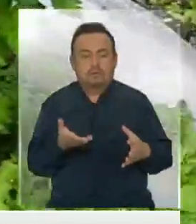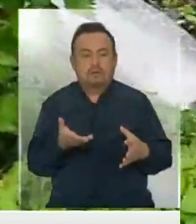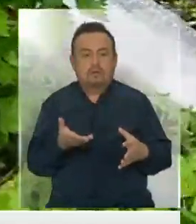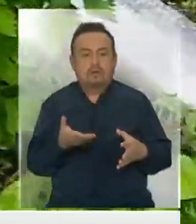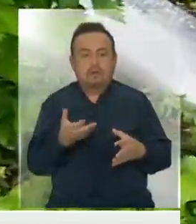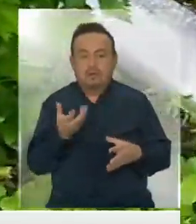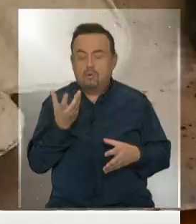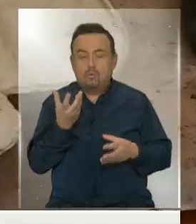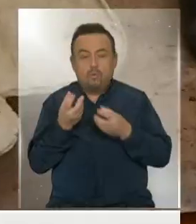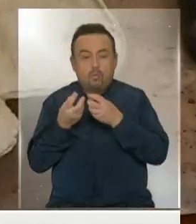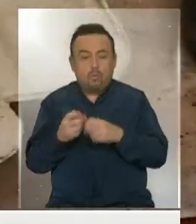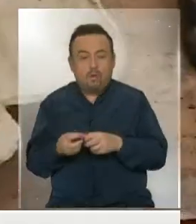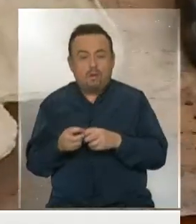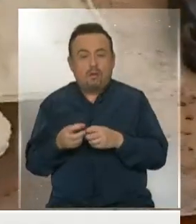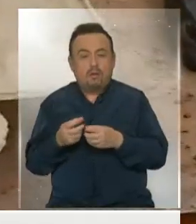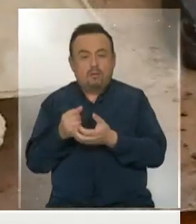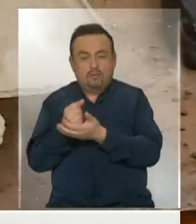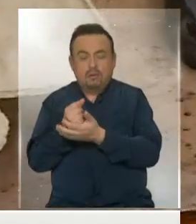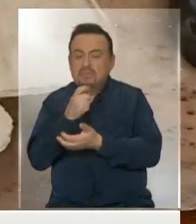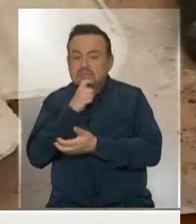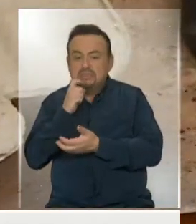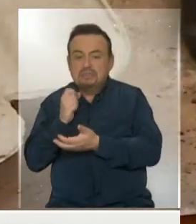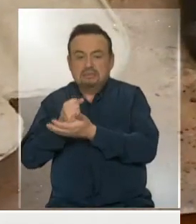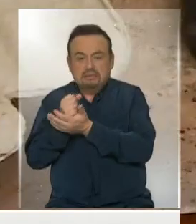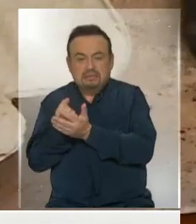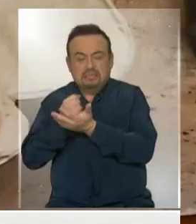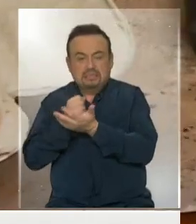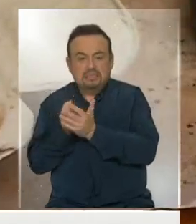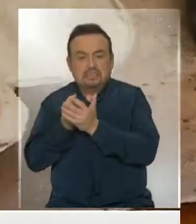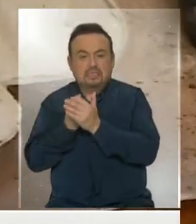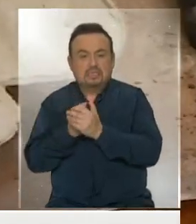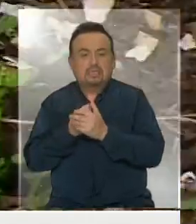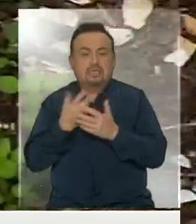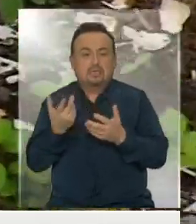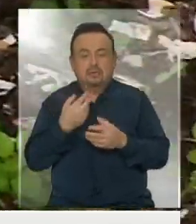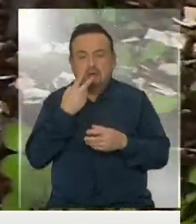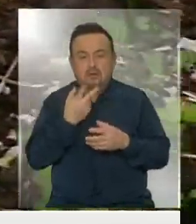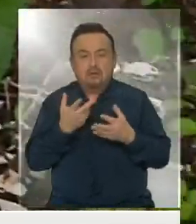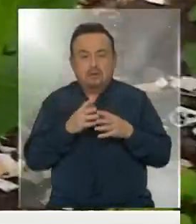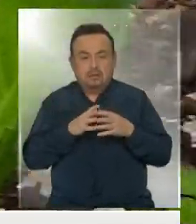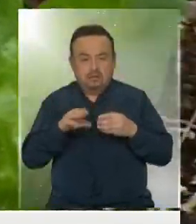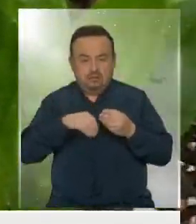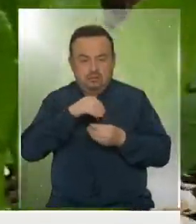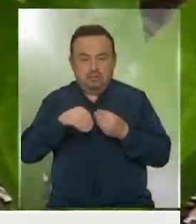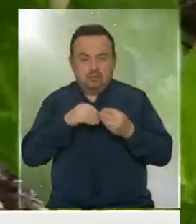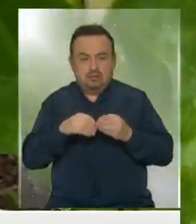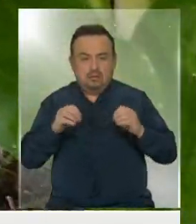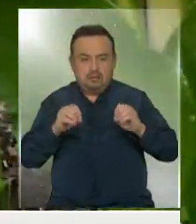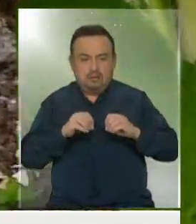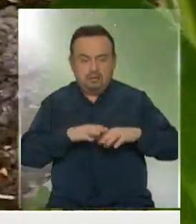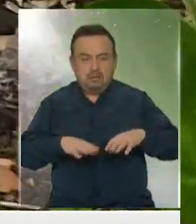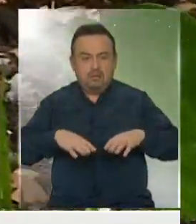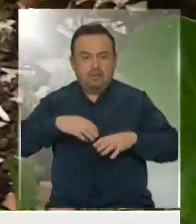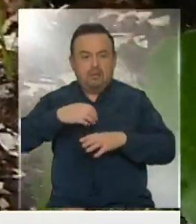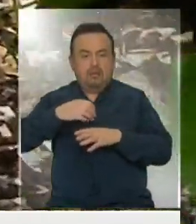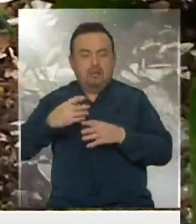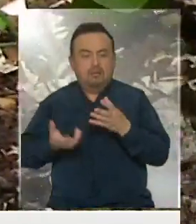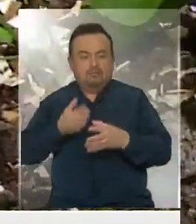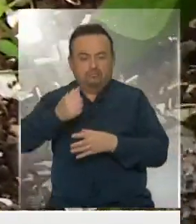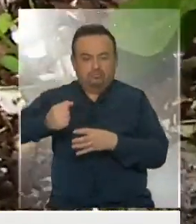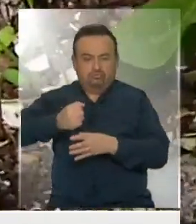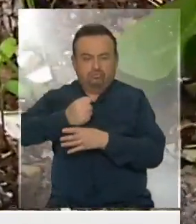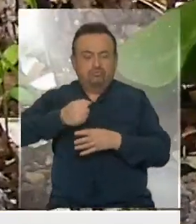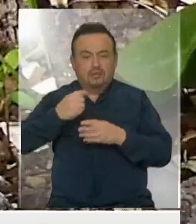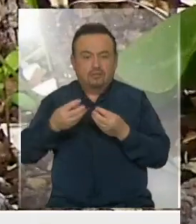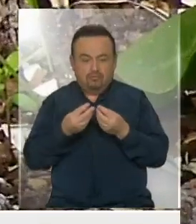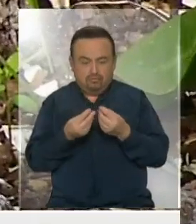las cáscaras de los huevos, las dejo secando, después las molemos arriba, o tú puedes hacer una pasta, digamos, en una máquina de cocina